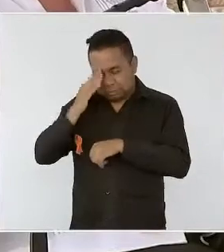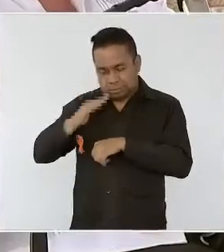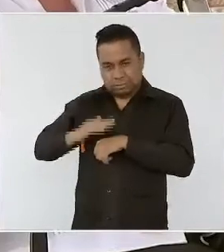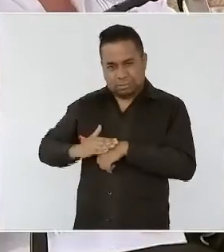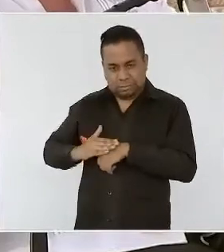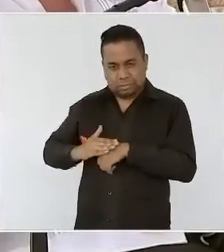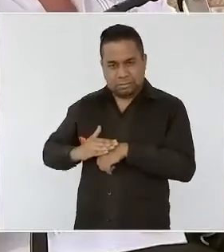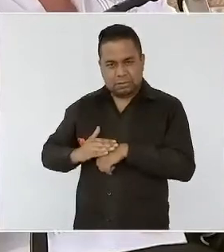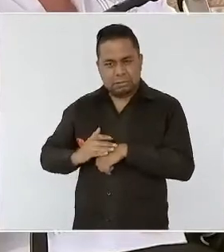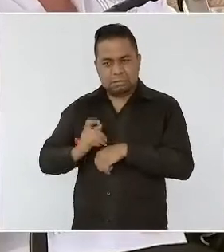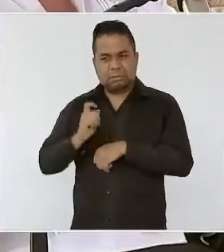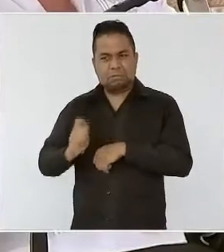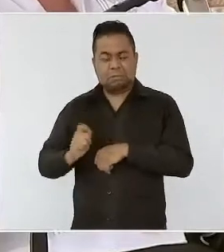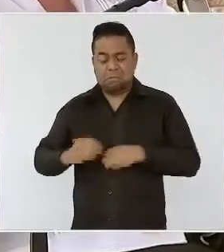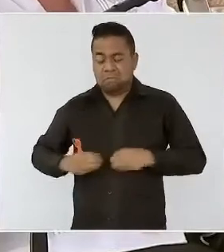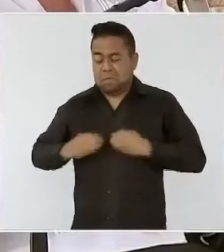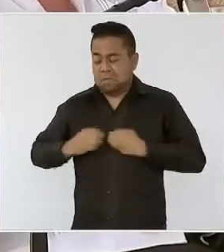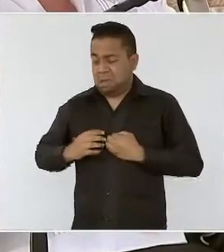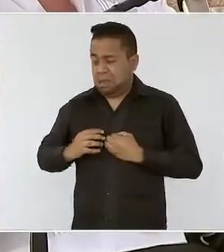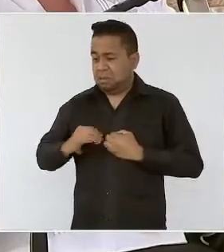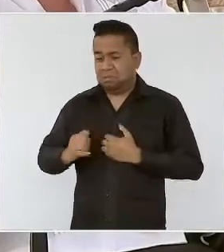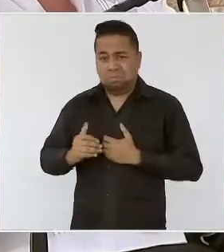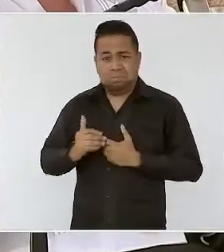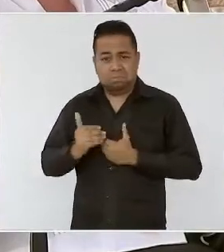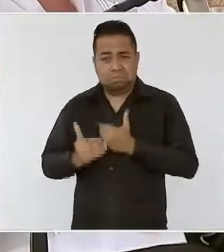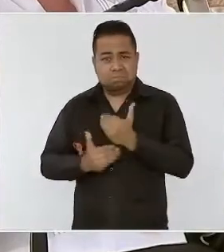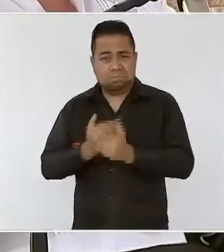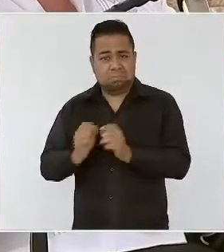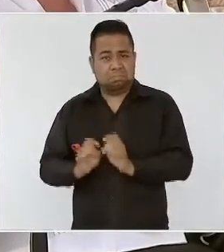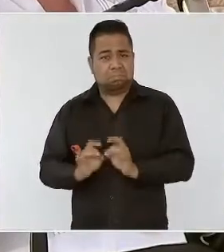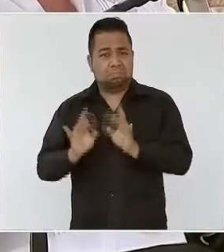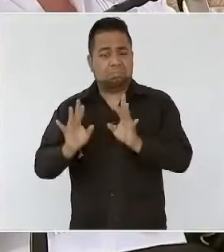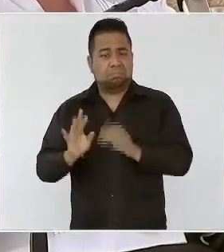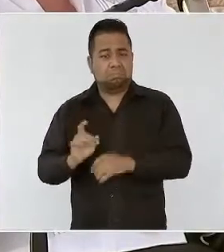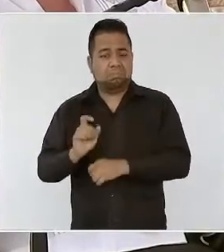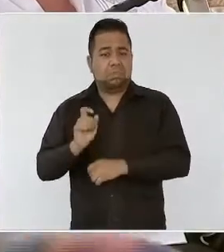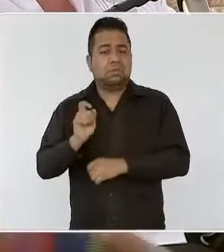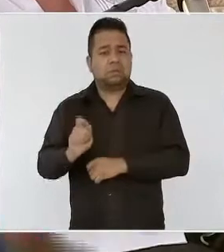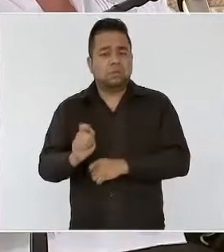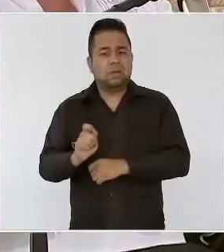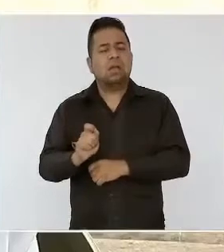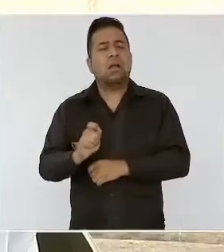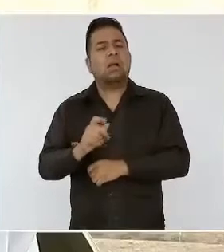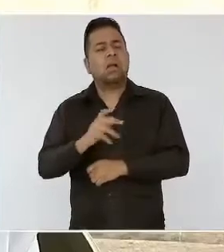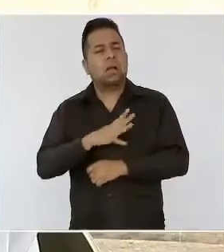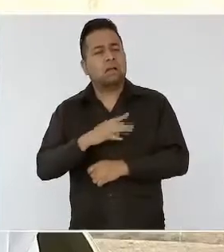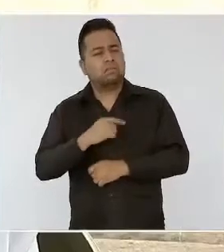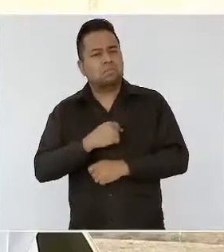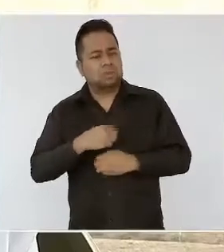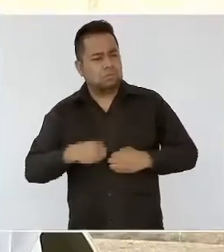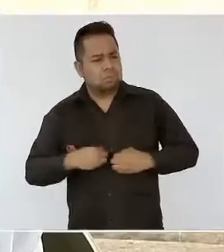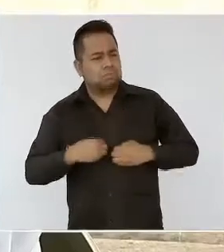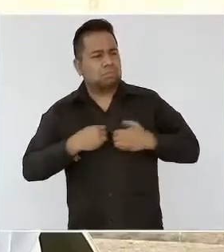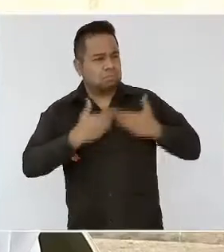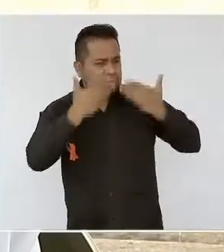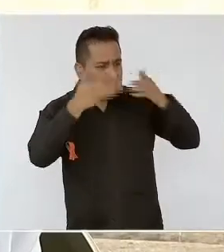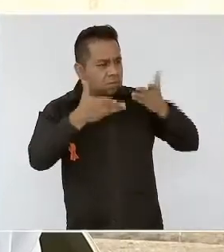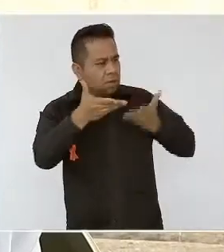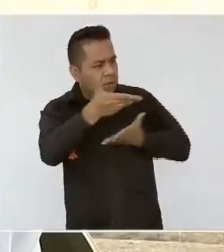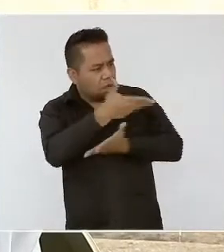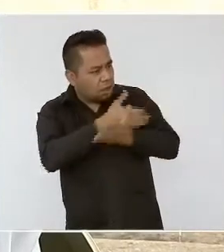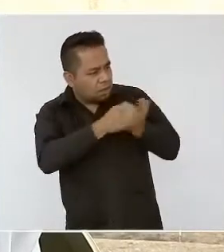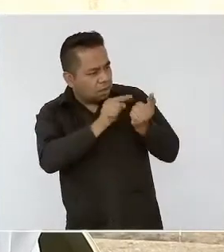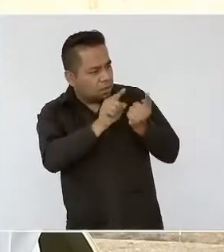Que es la narrativa de la vida. Es ameno nuestra vivencia y